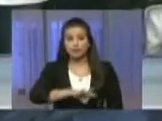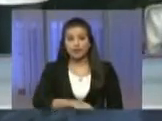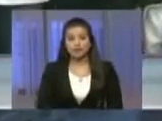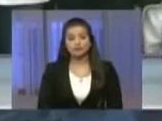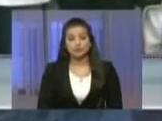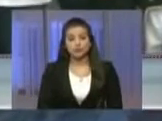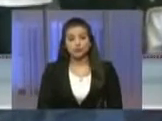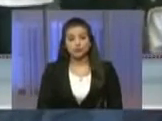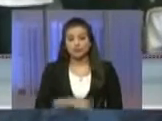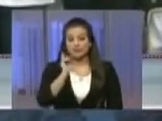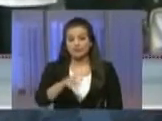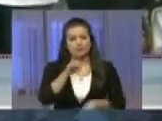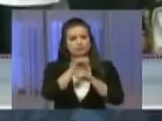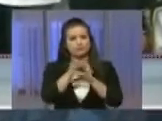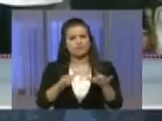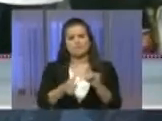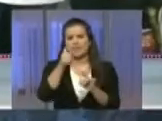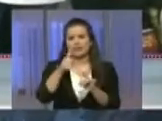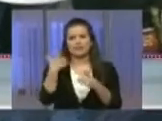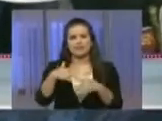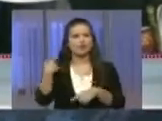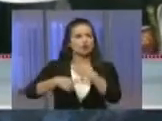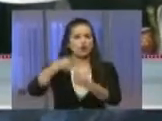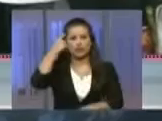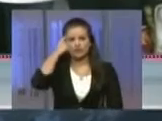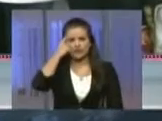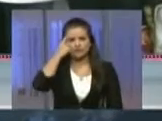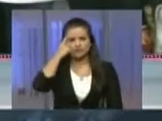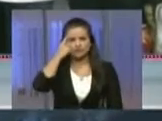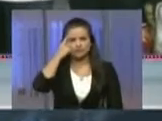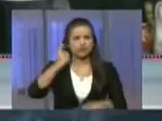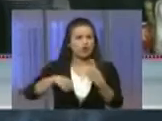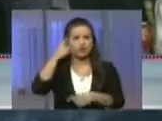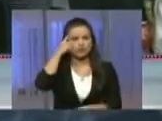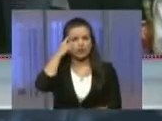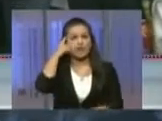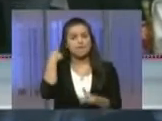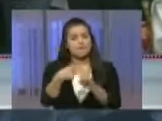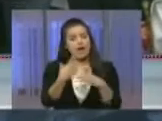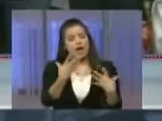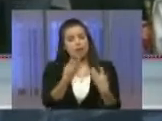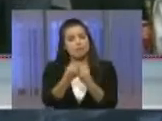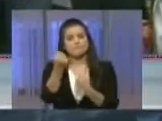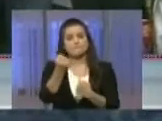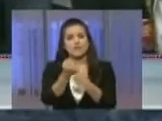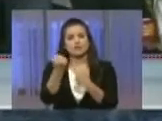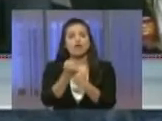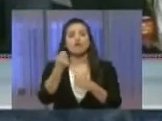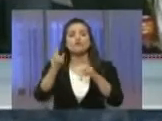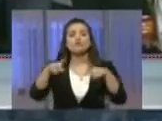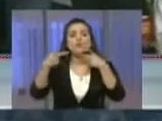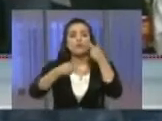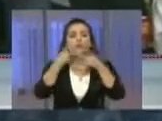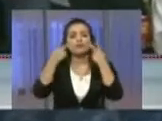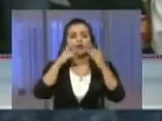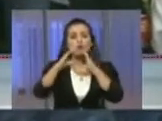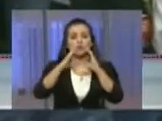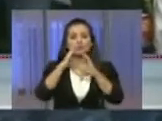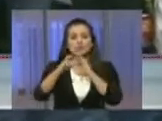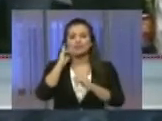multiplicar el milagro que hacemos todos los días y acompañarlo de una nueva política comunicacional que se